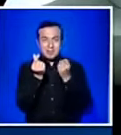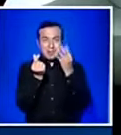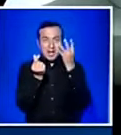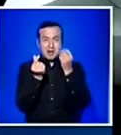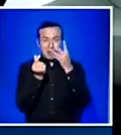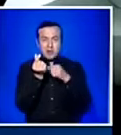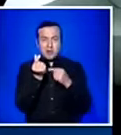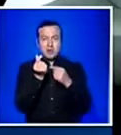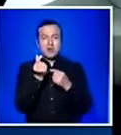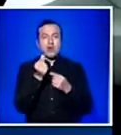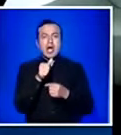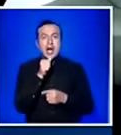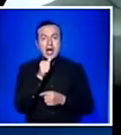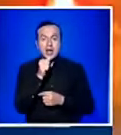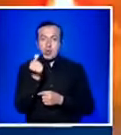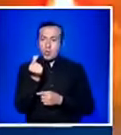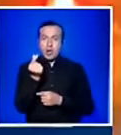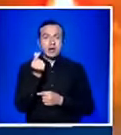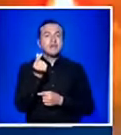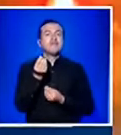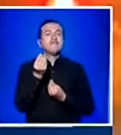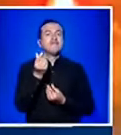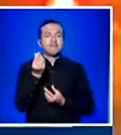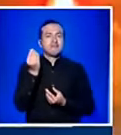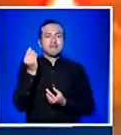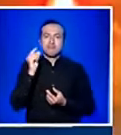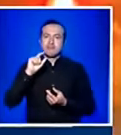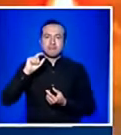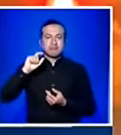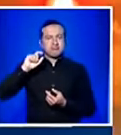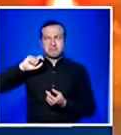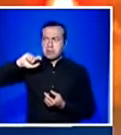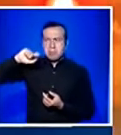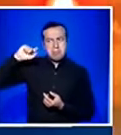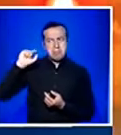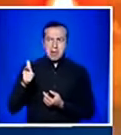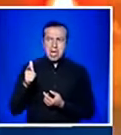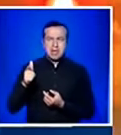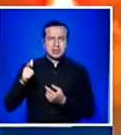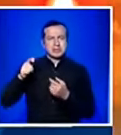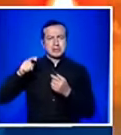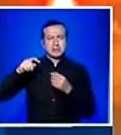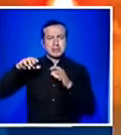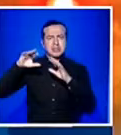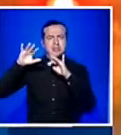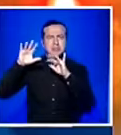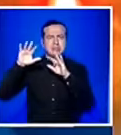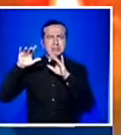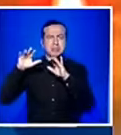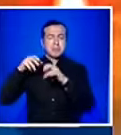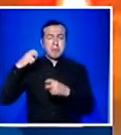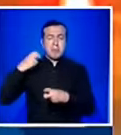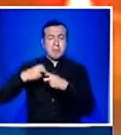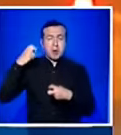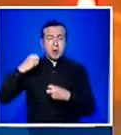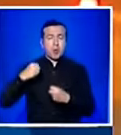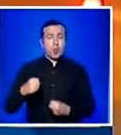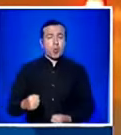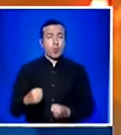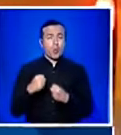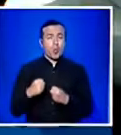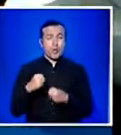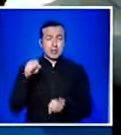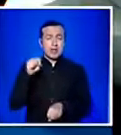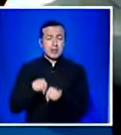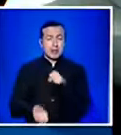la saliva o el agua, un momento y al momento de lanzarle al vidrio, hace un impacto para generar ruptura